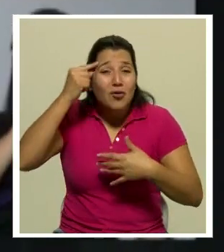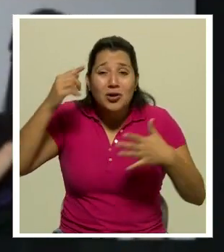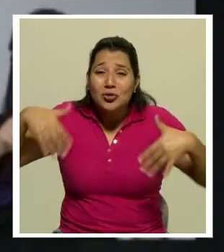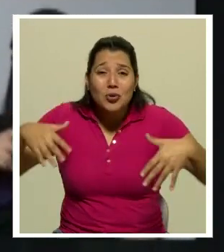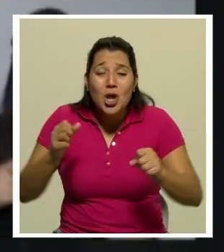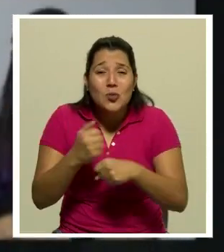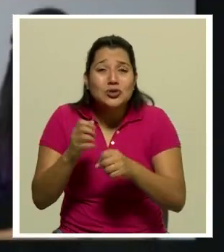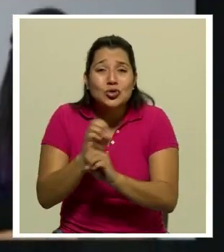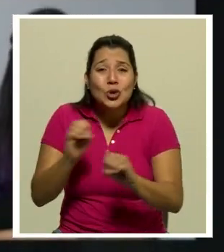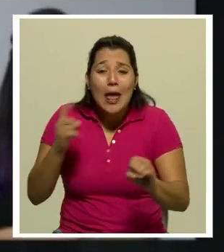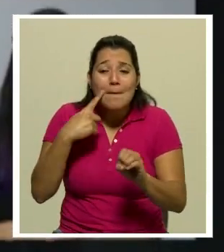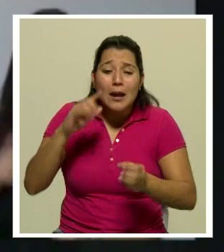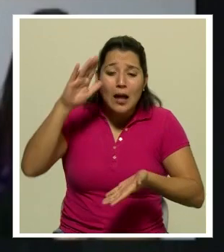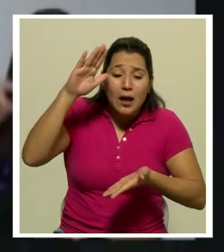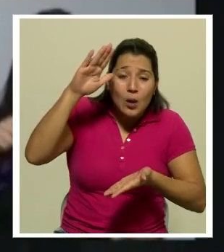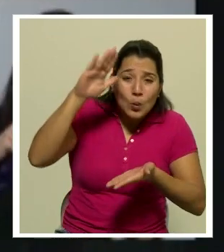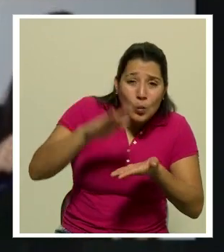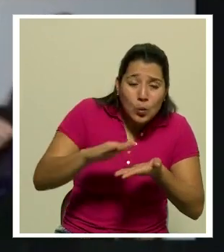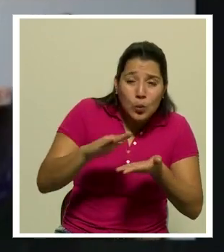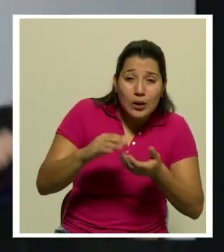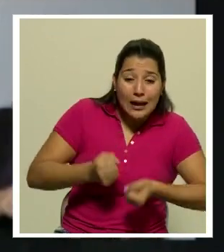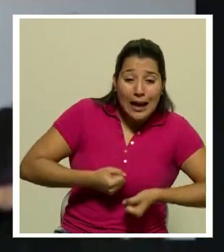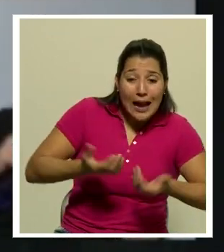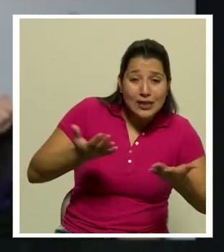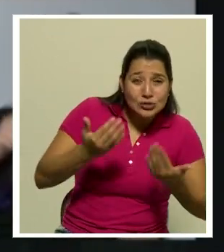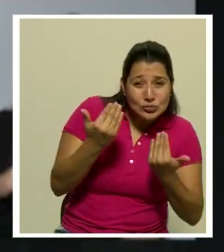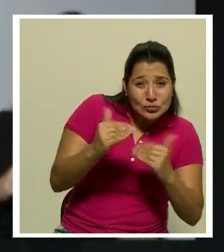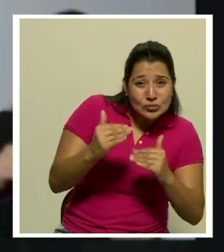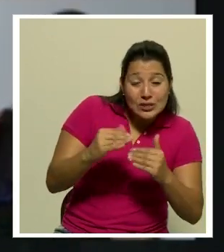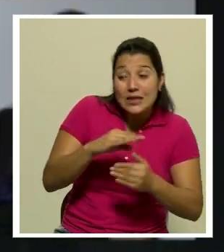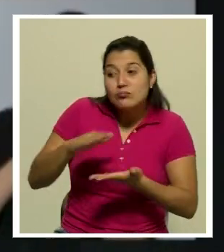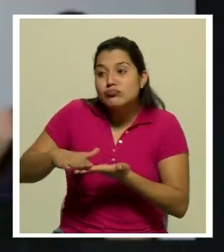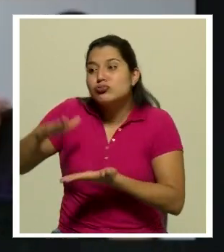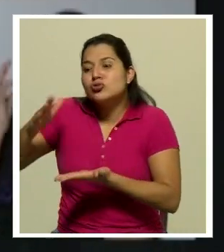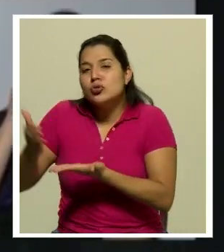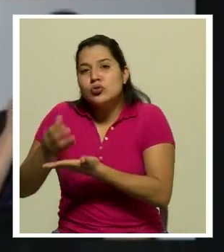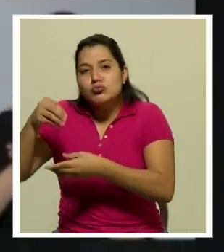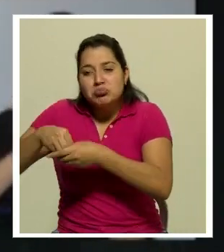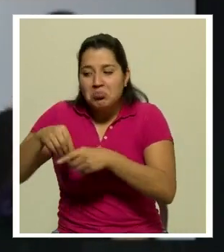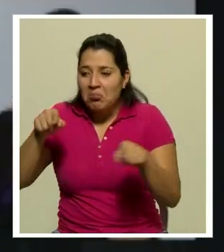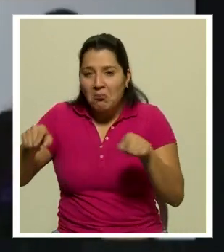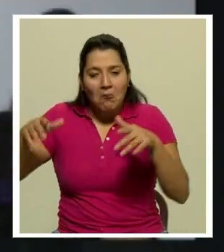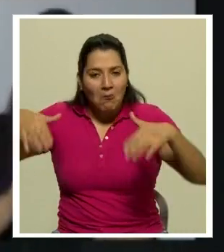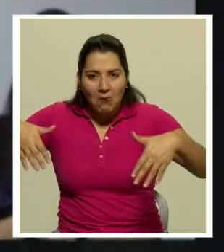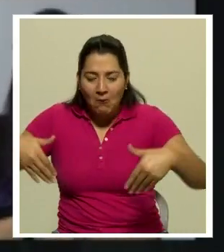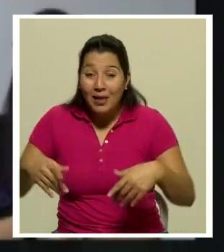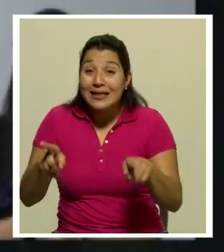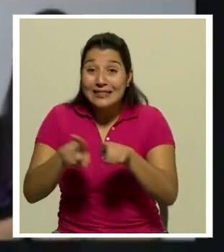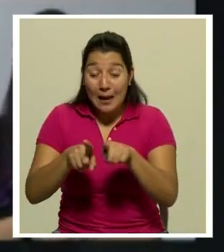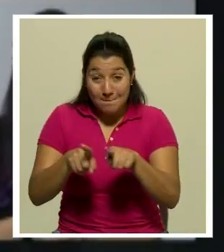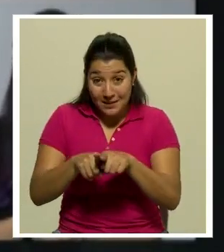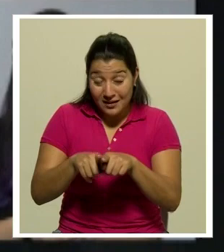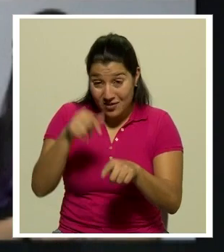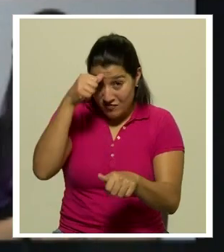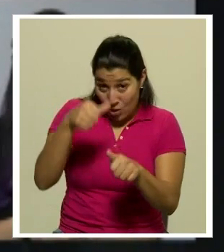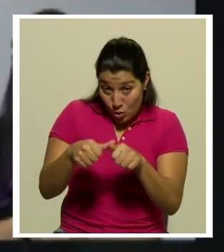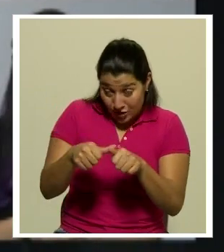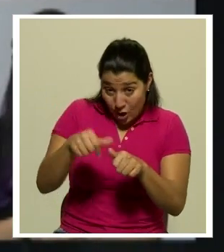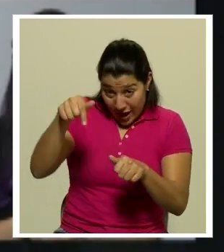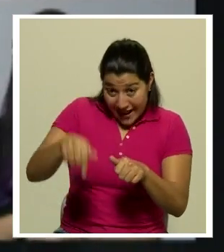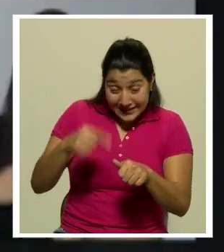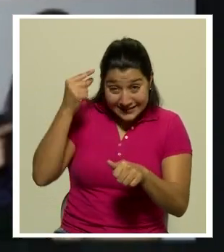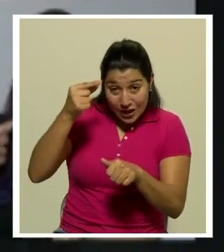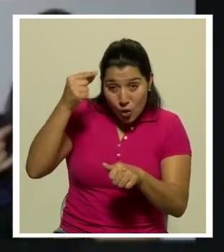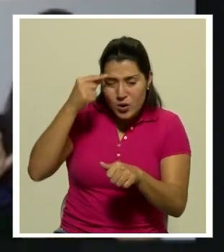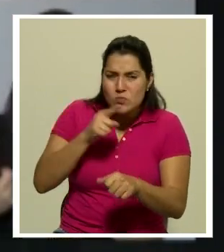el gasto y aumentar la eficiencia del aparato estatal. También recordaron que esta administración se comprometió a realizar una reforma